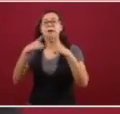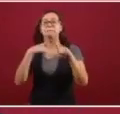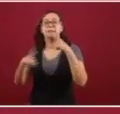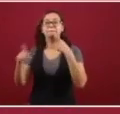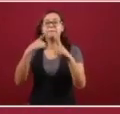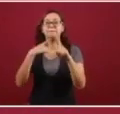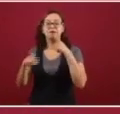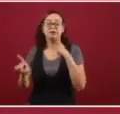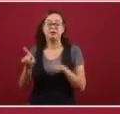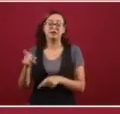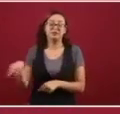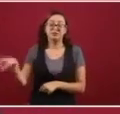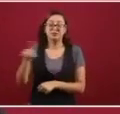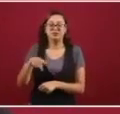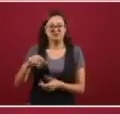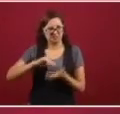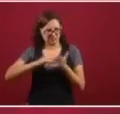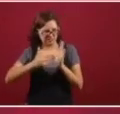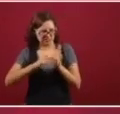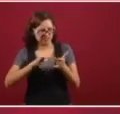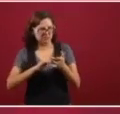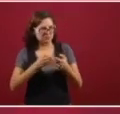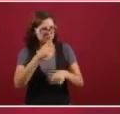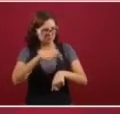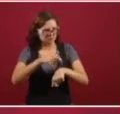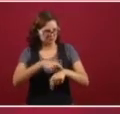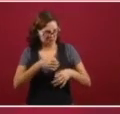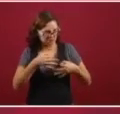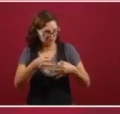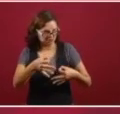en tiempo y forma, pero vamos a cumplir